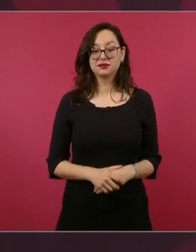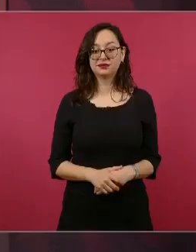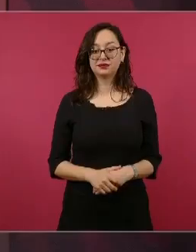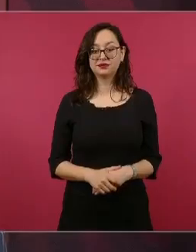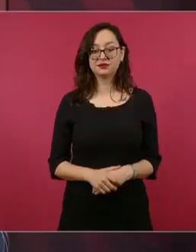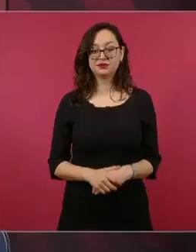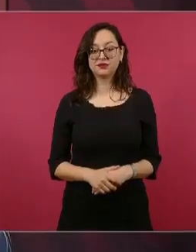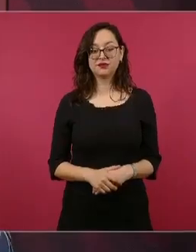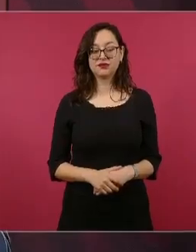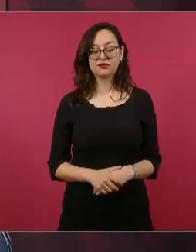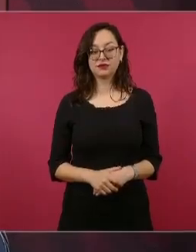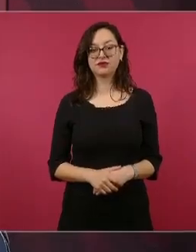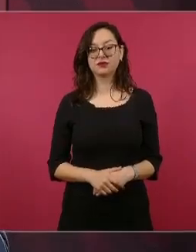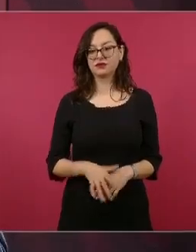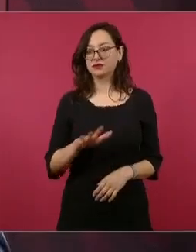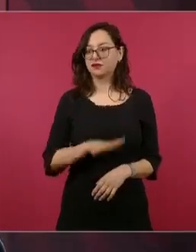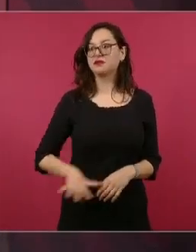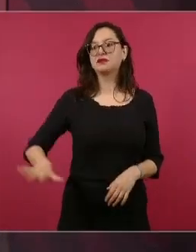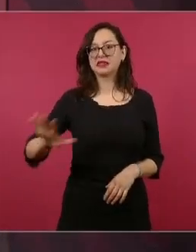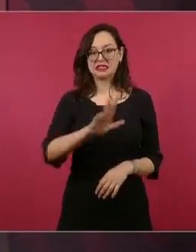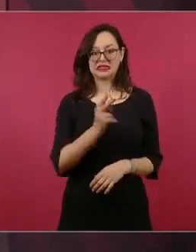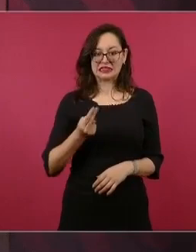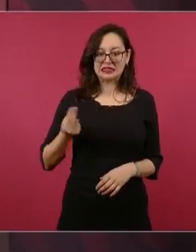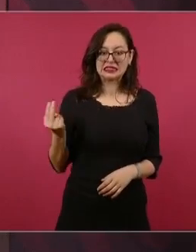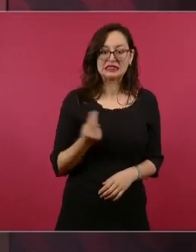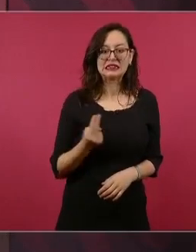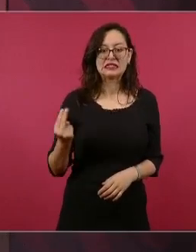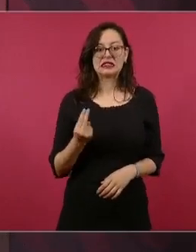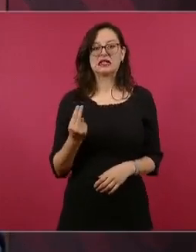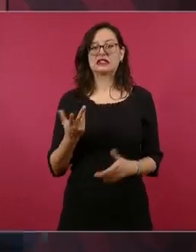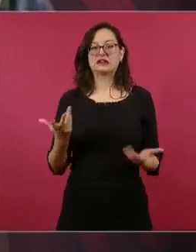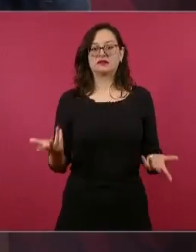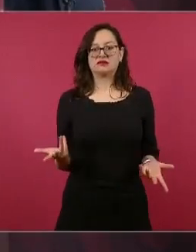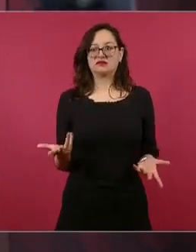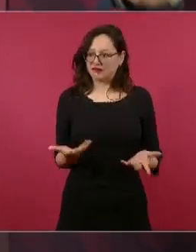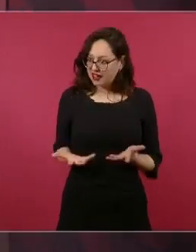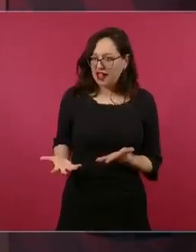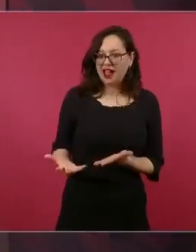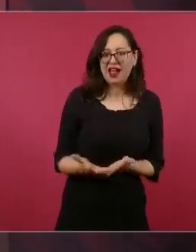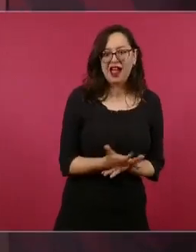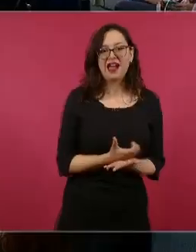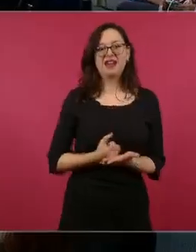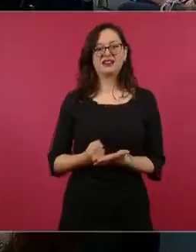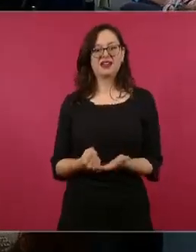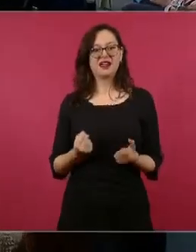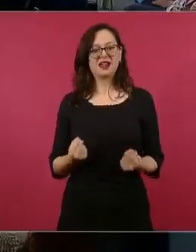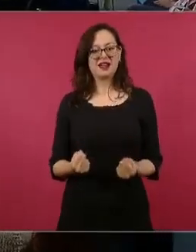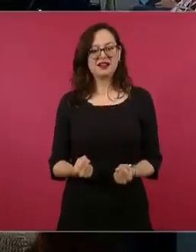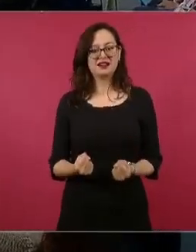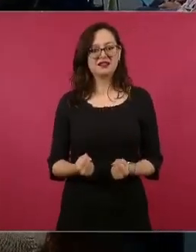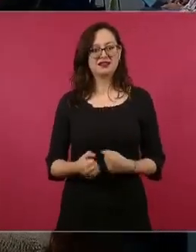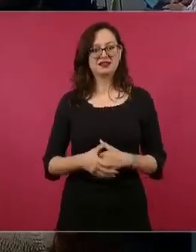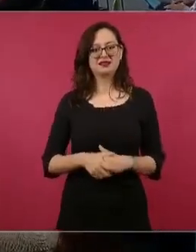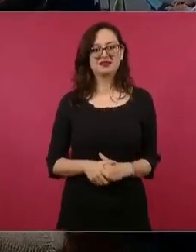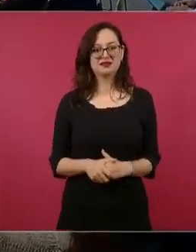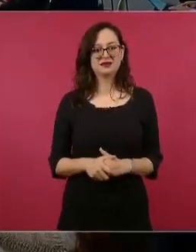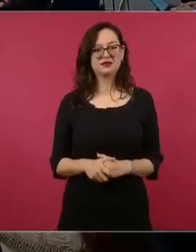como lo merece nuestro pueblo porque imagínense este